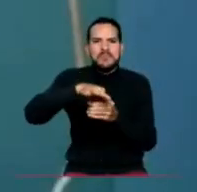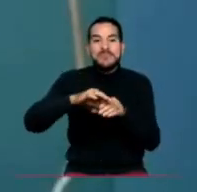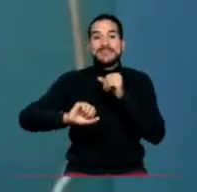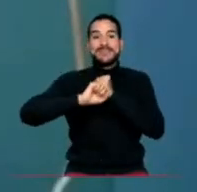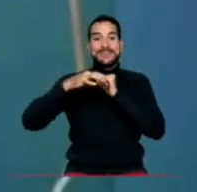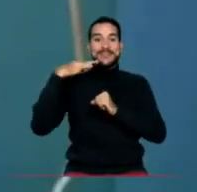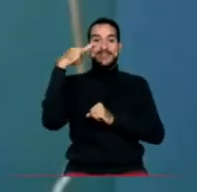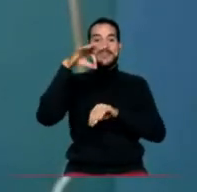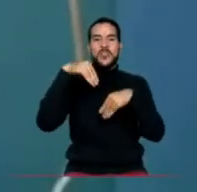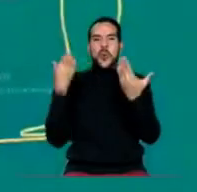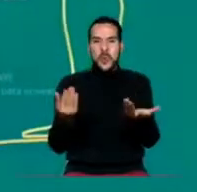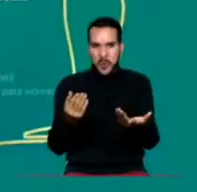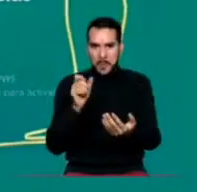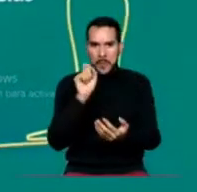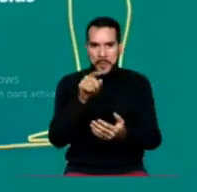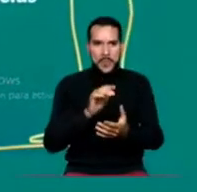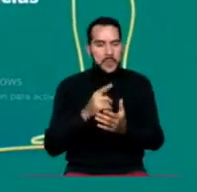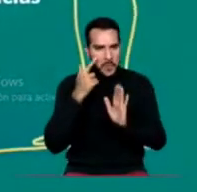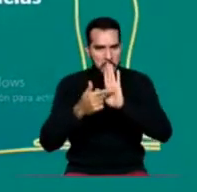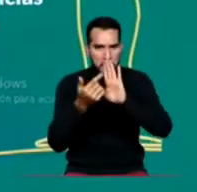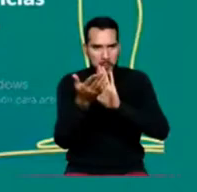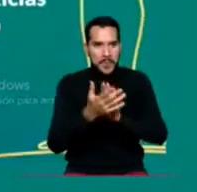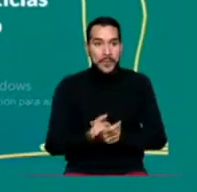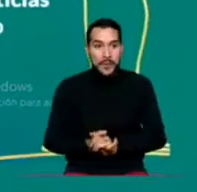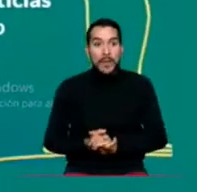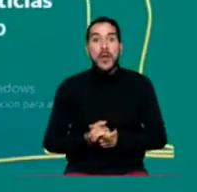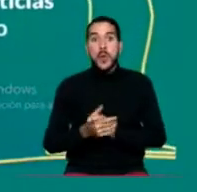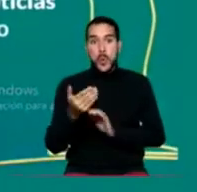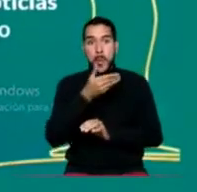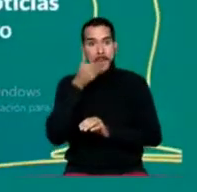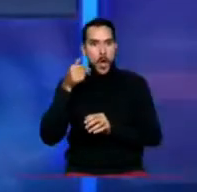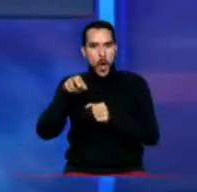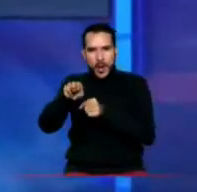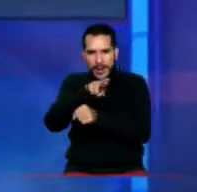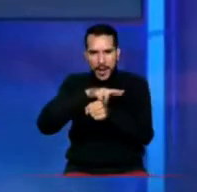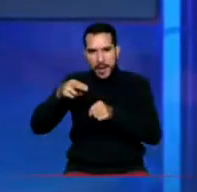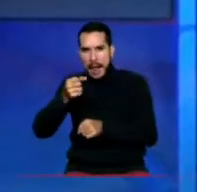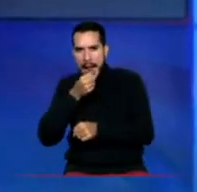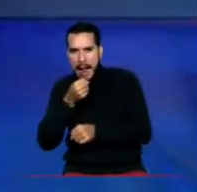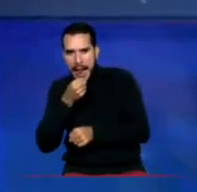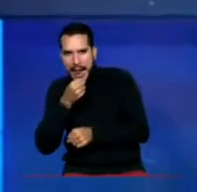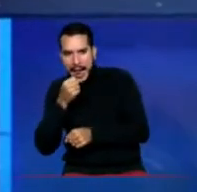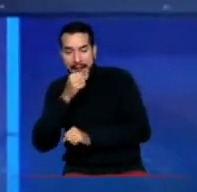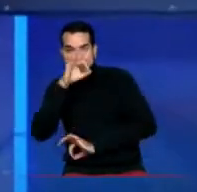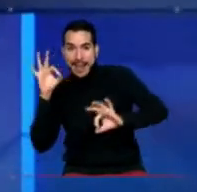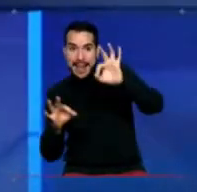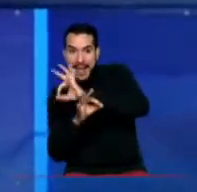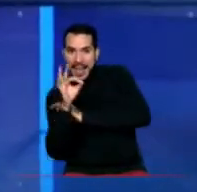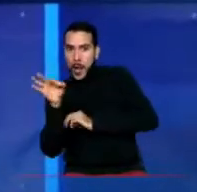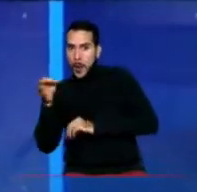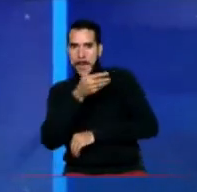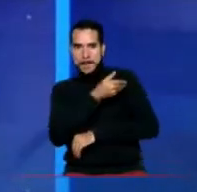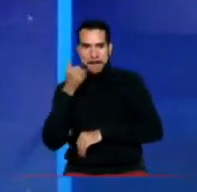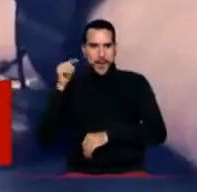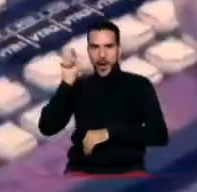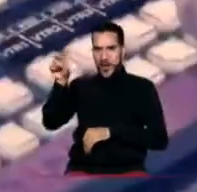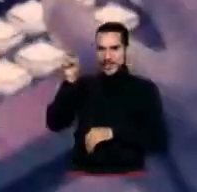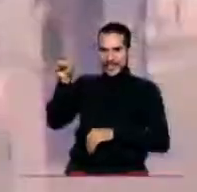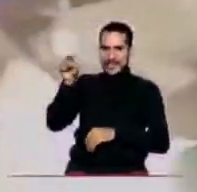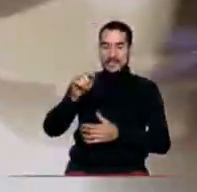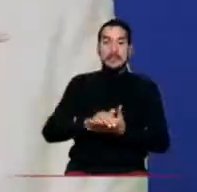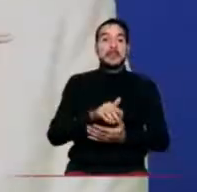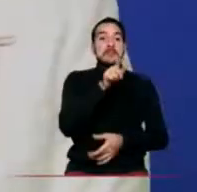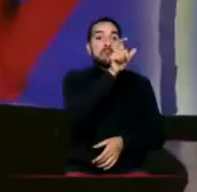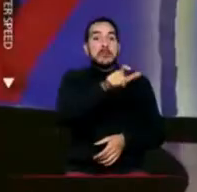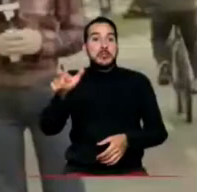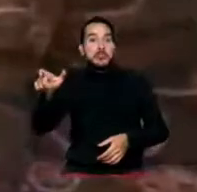Mejor noticiero regional o local. Telepacífico Noticias de Telepacífico. Nuestros seguidores y televidentes aplauden